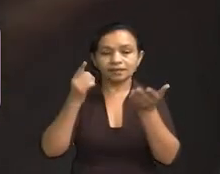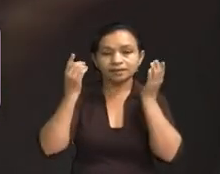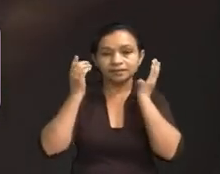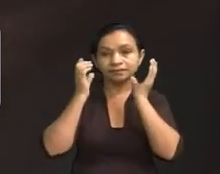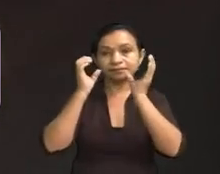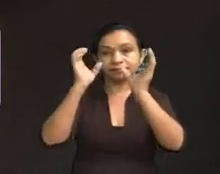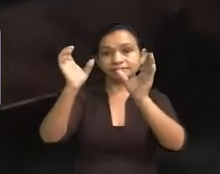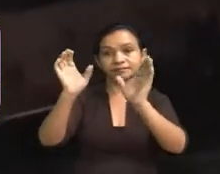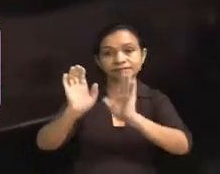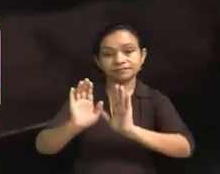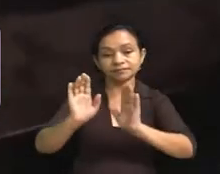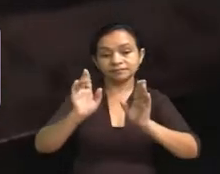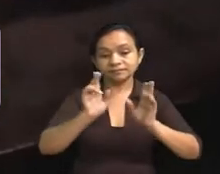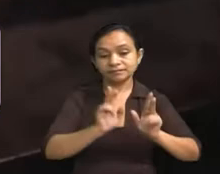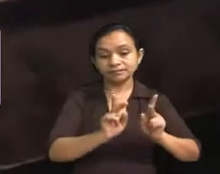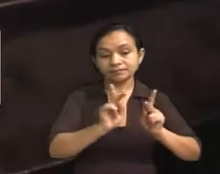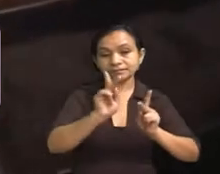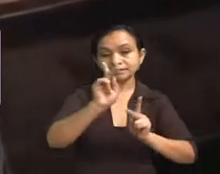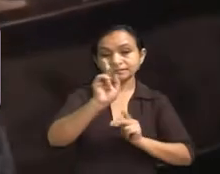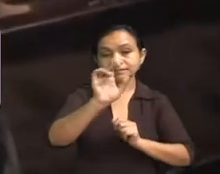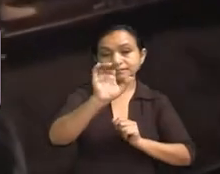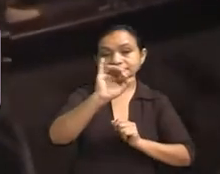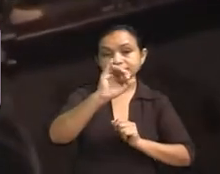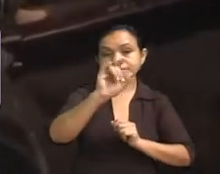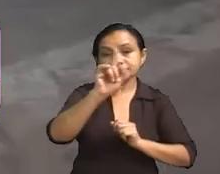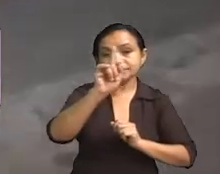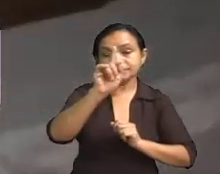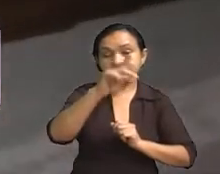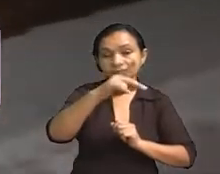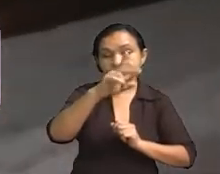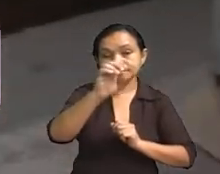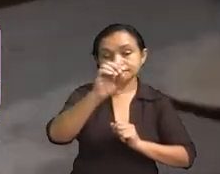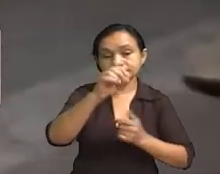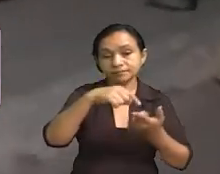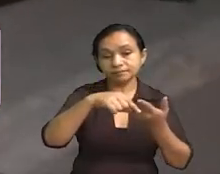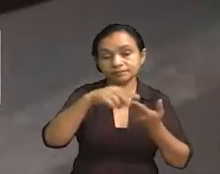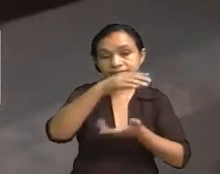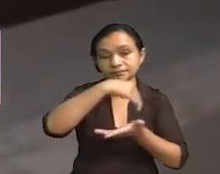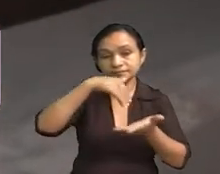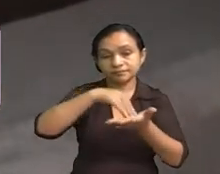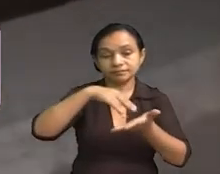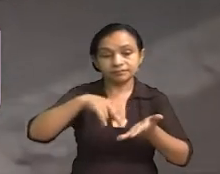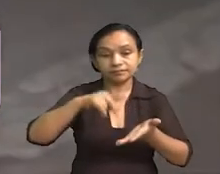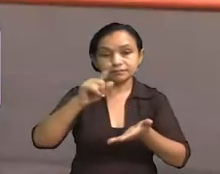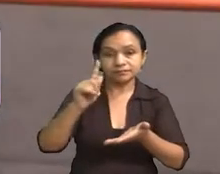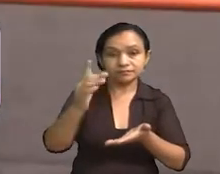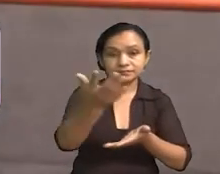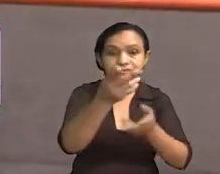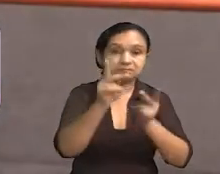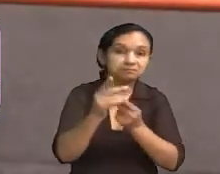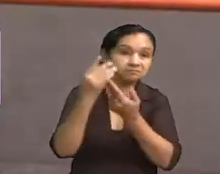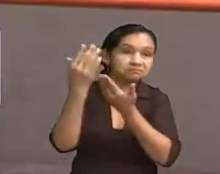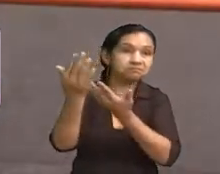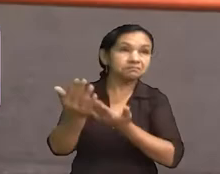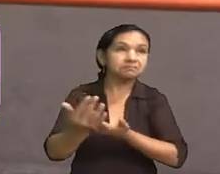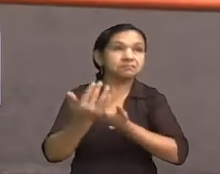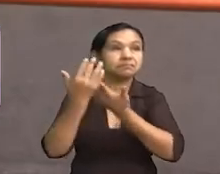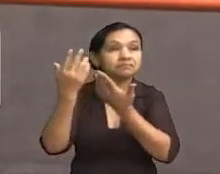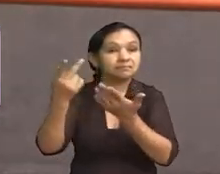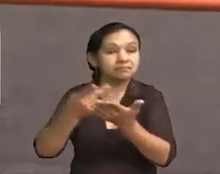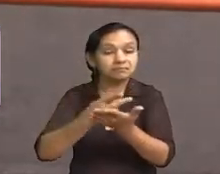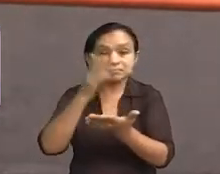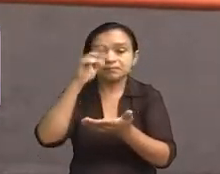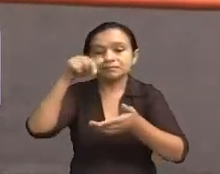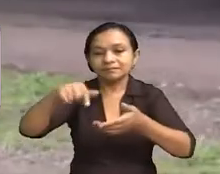pero en el Pacífico también y en el Centro Norte, ya no se diga, poblaciones que toda su vida esperaron para que estos proyectos llegaran